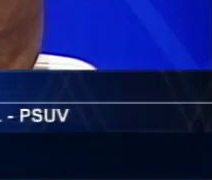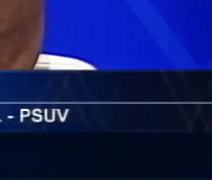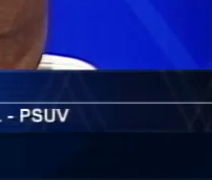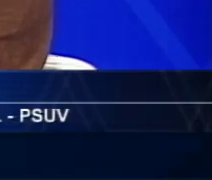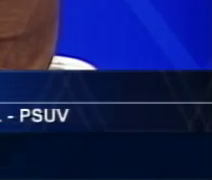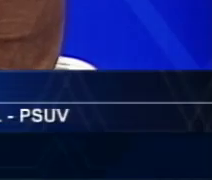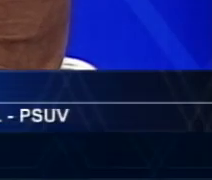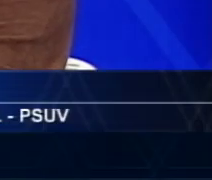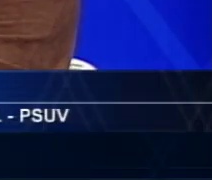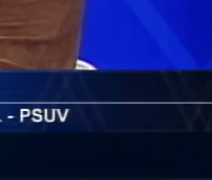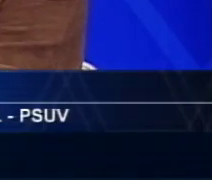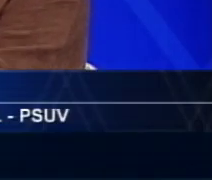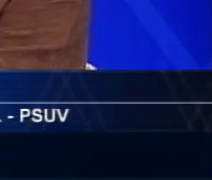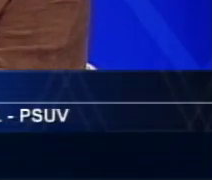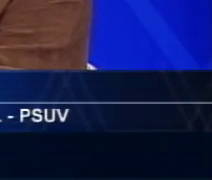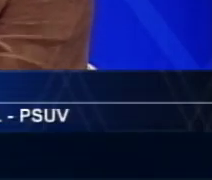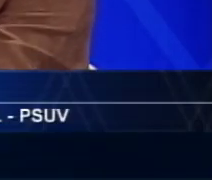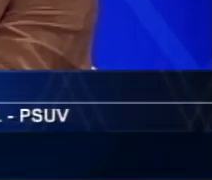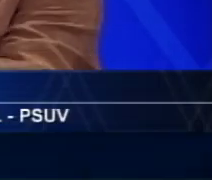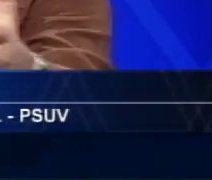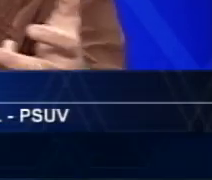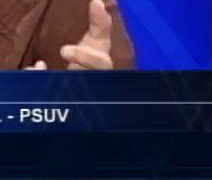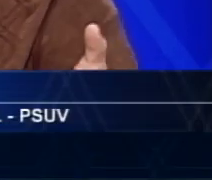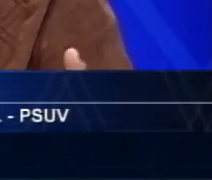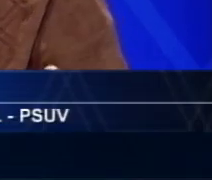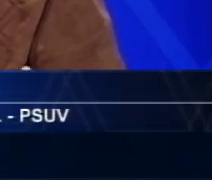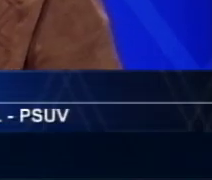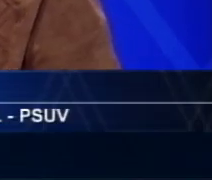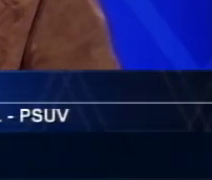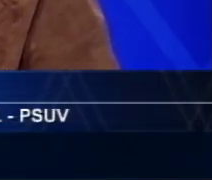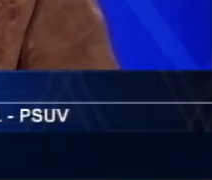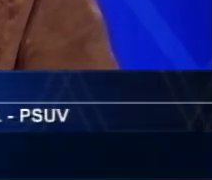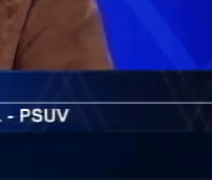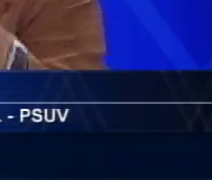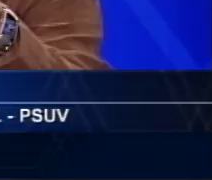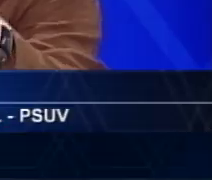queda esta empresa sin el insumo que ellos tenían, que es el pago de los